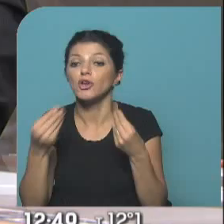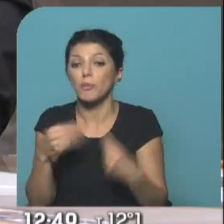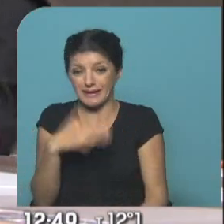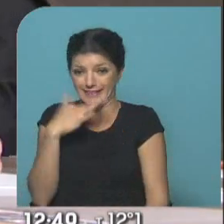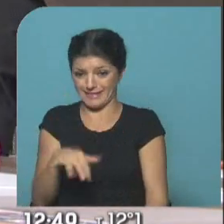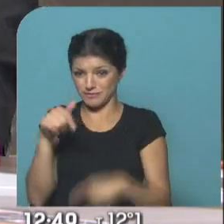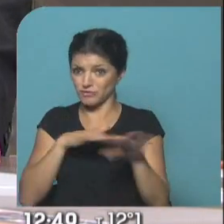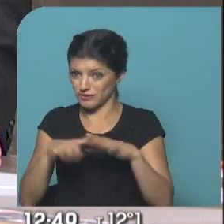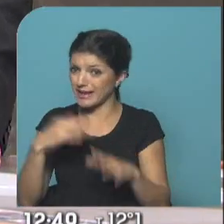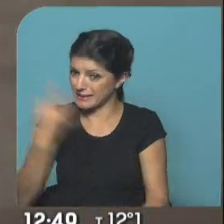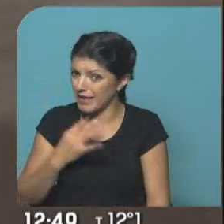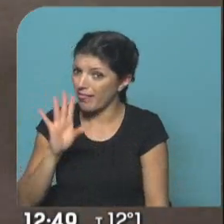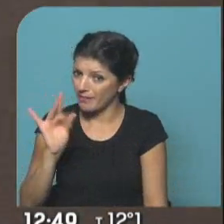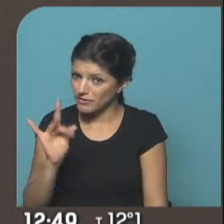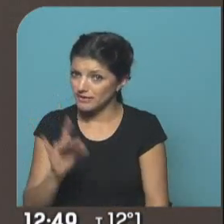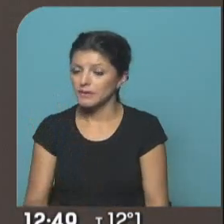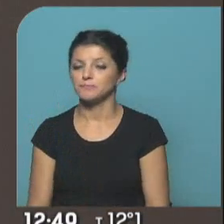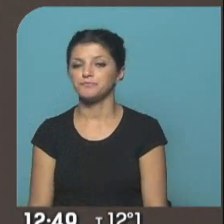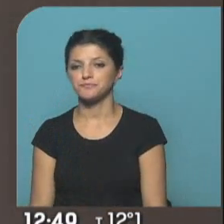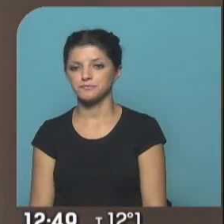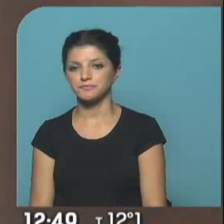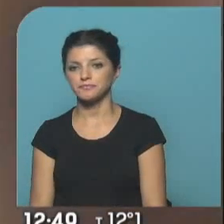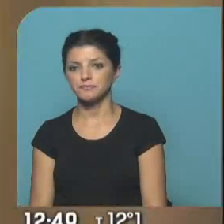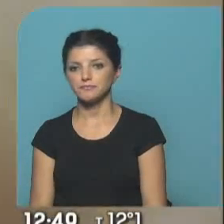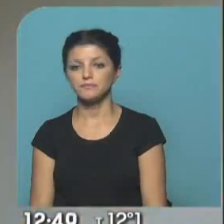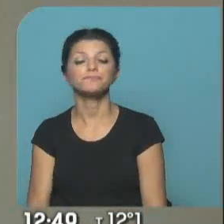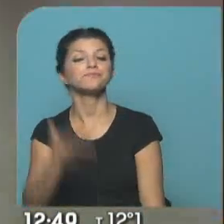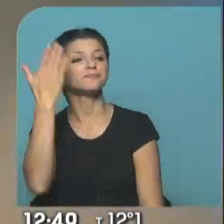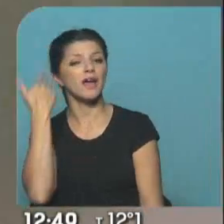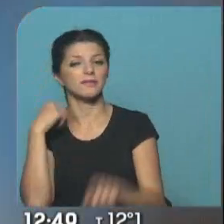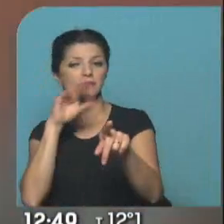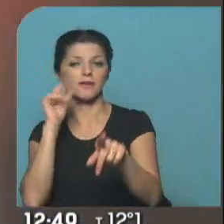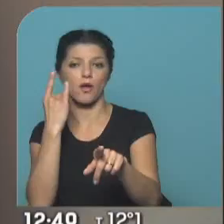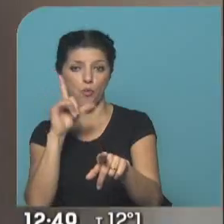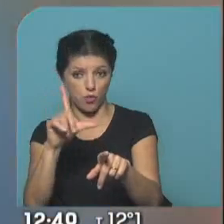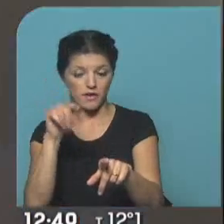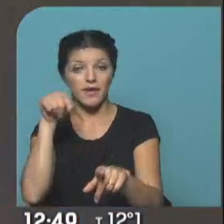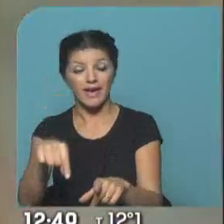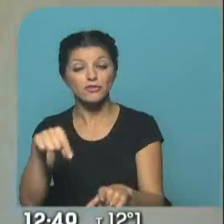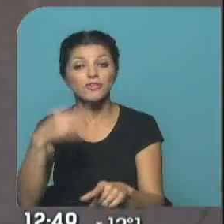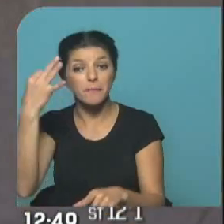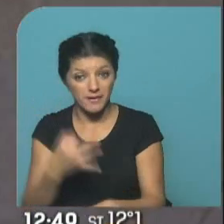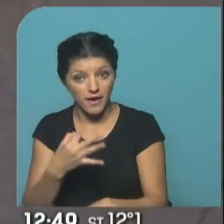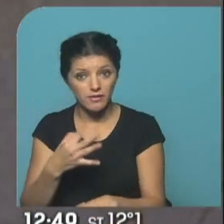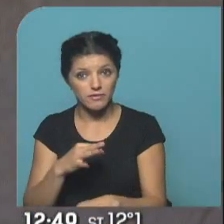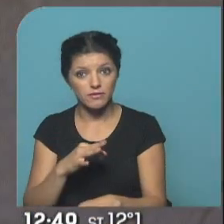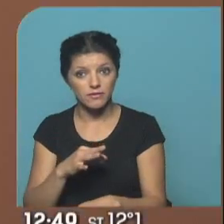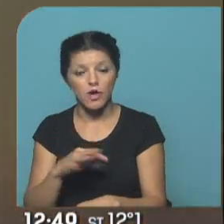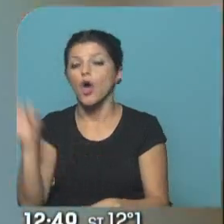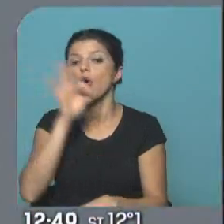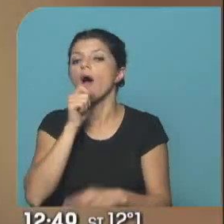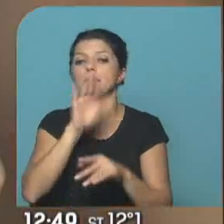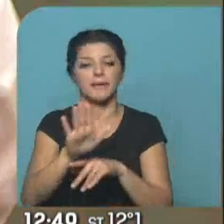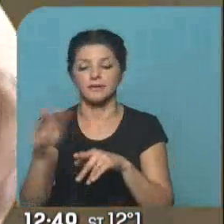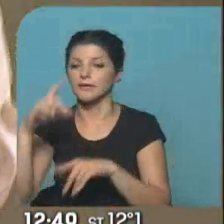es muy complejo, ¿no? Lo que decía Raúl antes, José, en relación a si estos son los estertores o si independientemente de que deje de